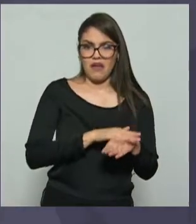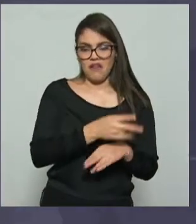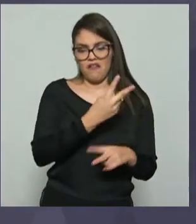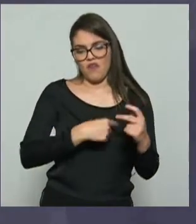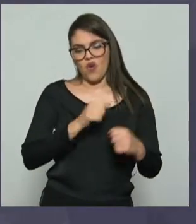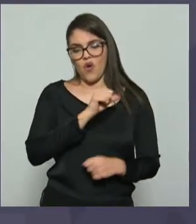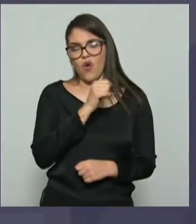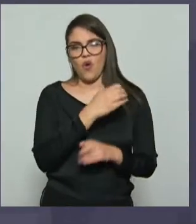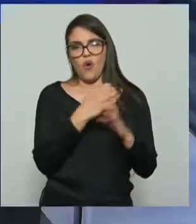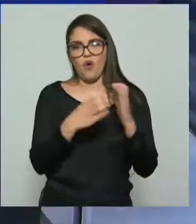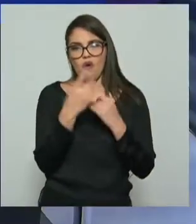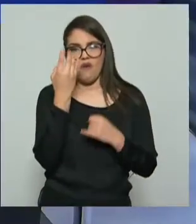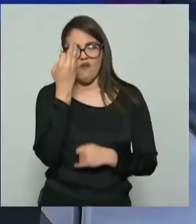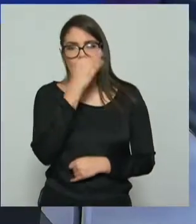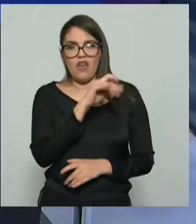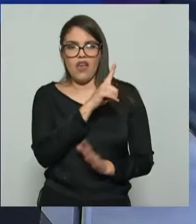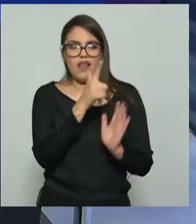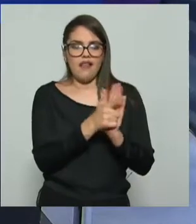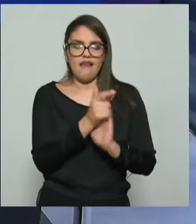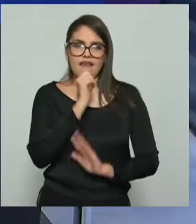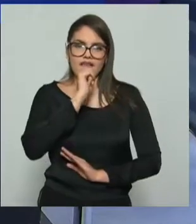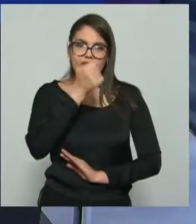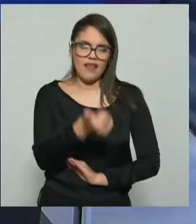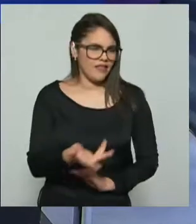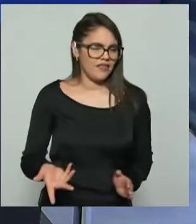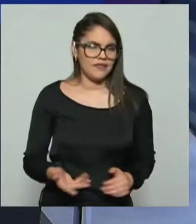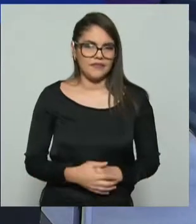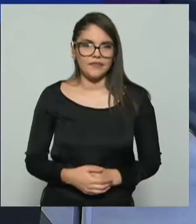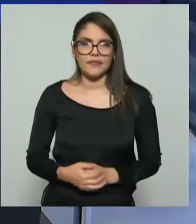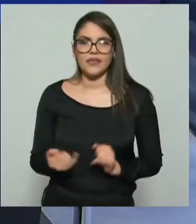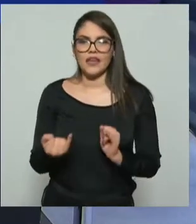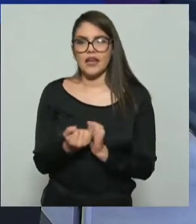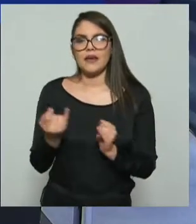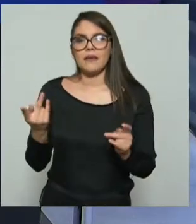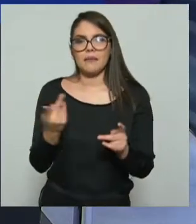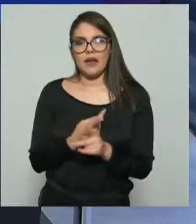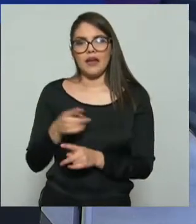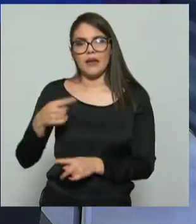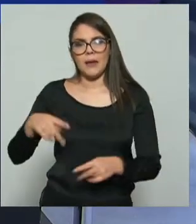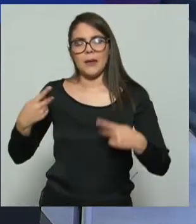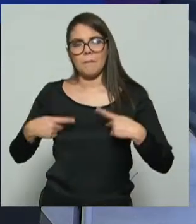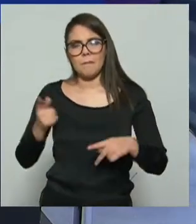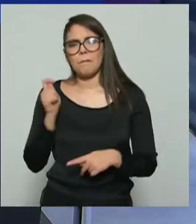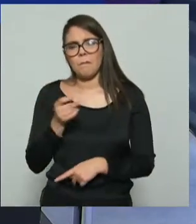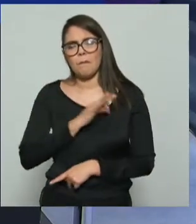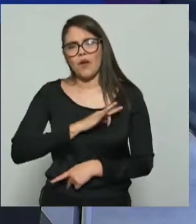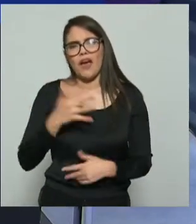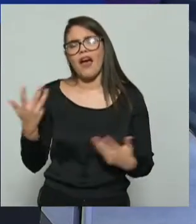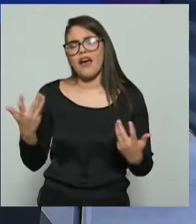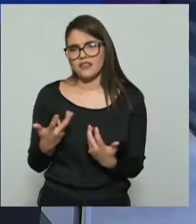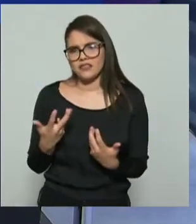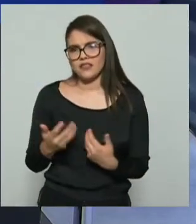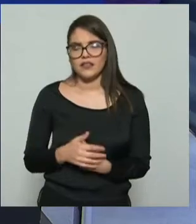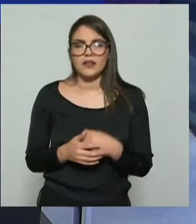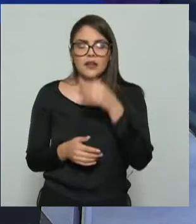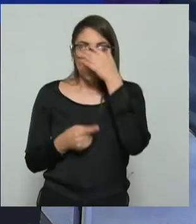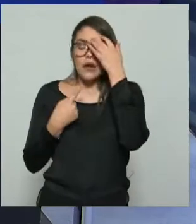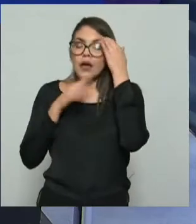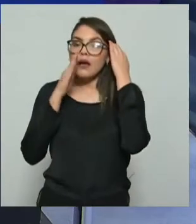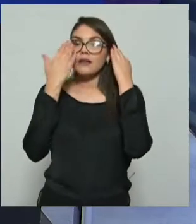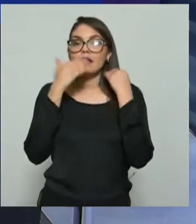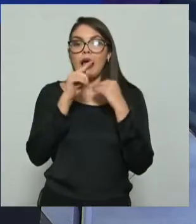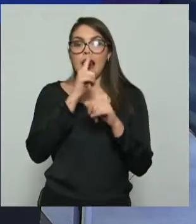del sufrimiento de las mujeres. Sobre todo, ¿qué podemos hacer con estos individuos, diputada? Ya sabemos que la